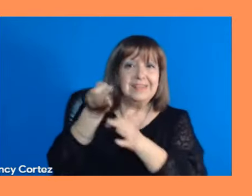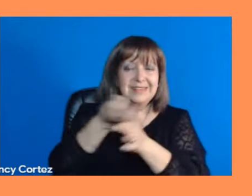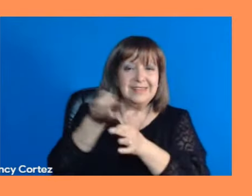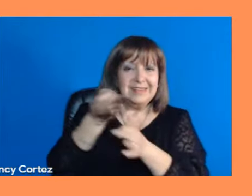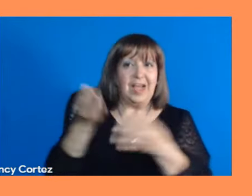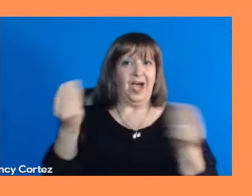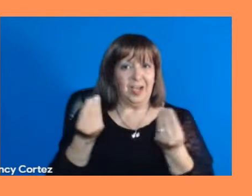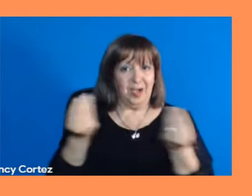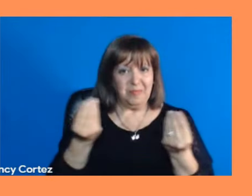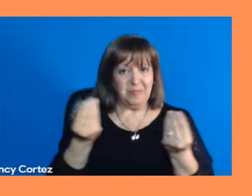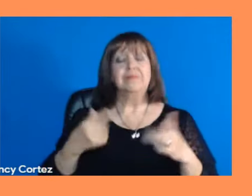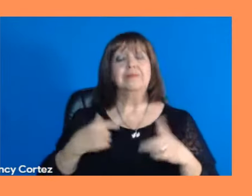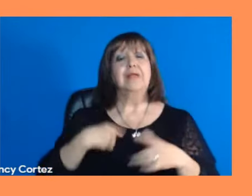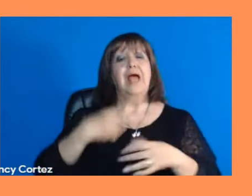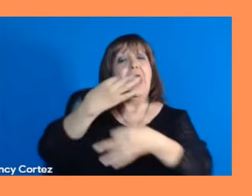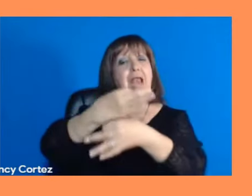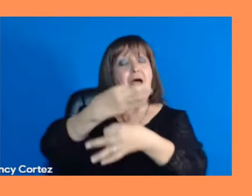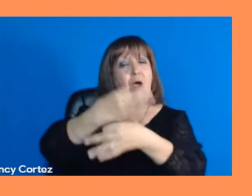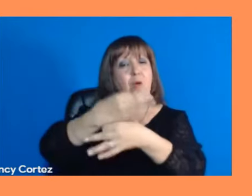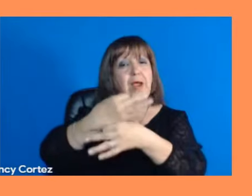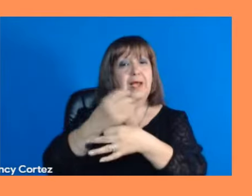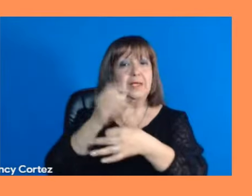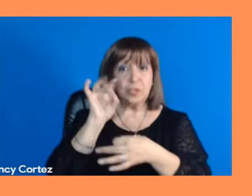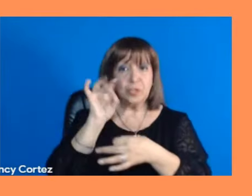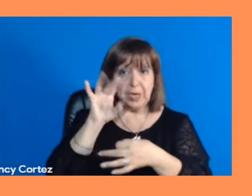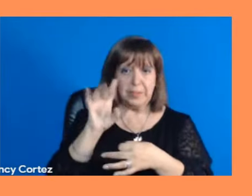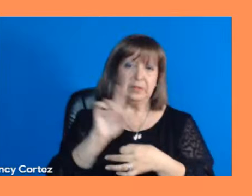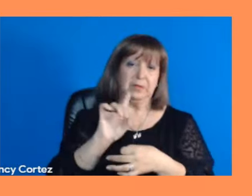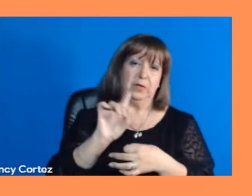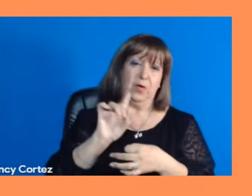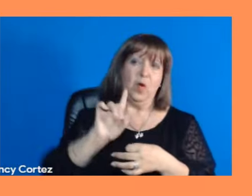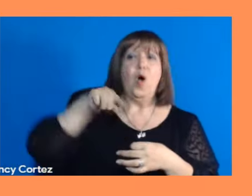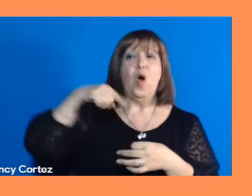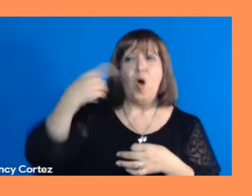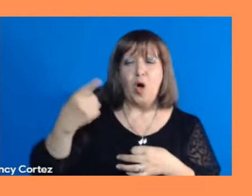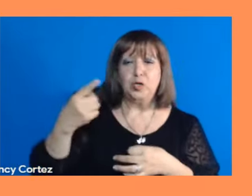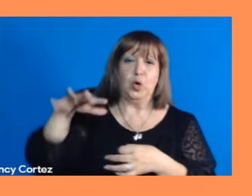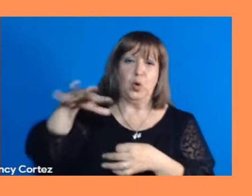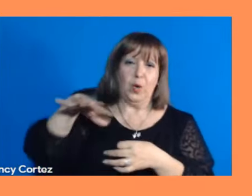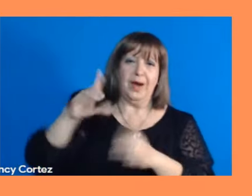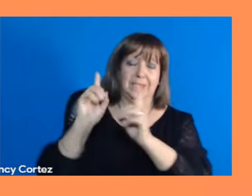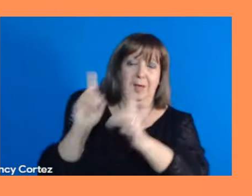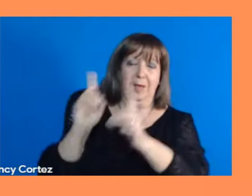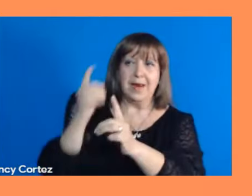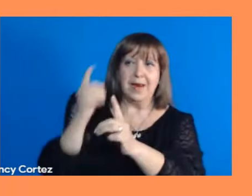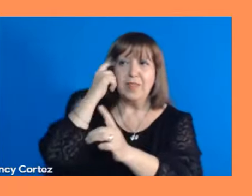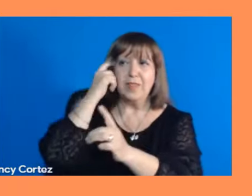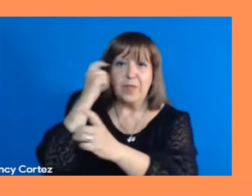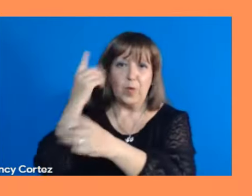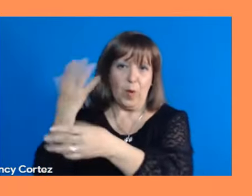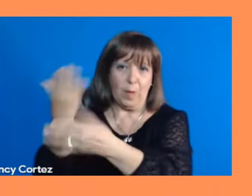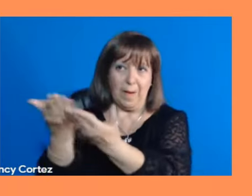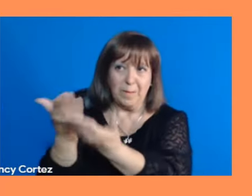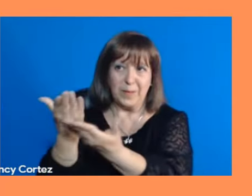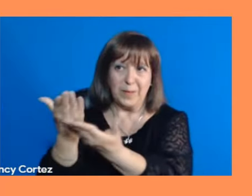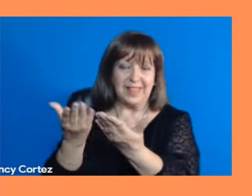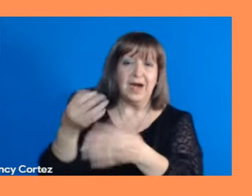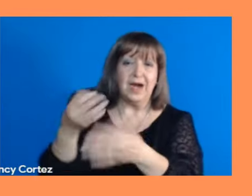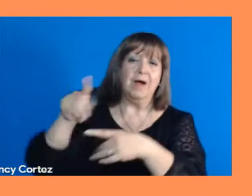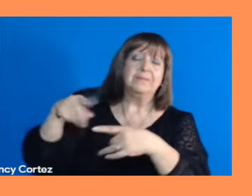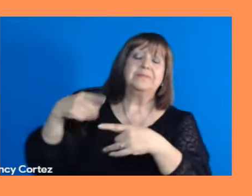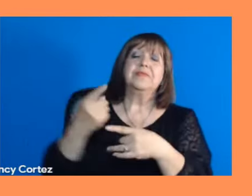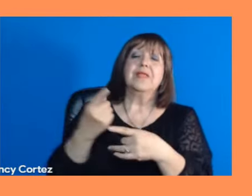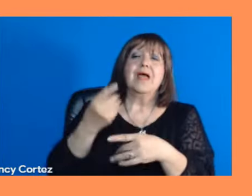los ámbitos donde se aprende. Una pedagogía afectiva que construye desde